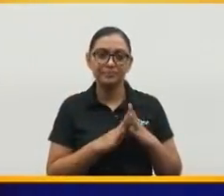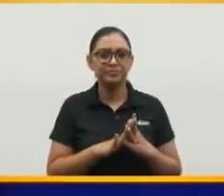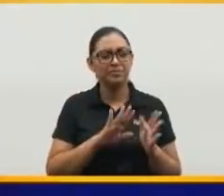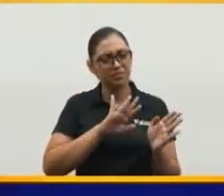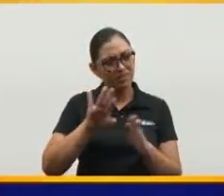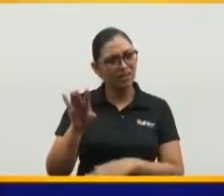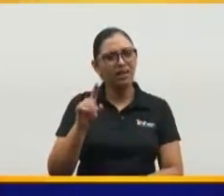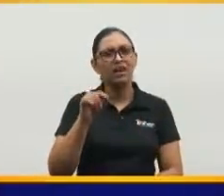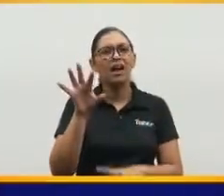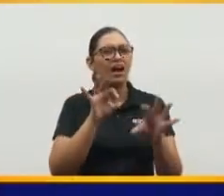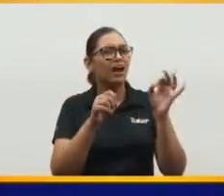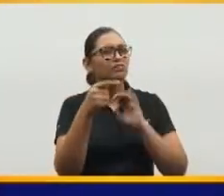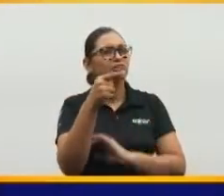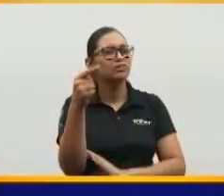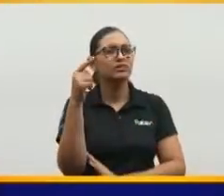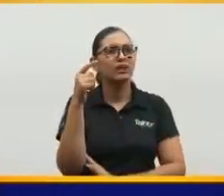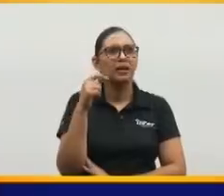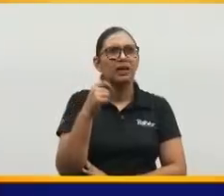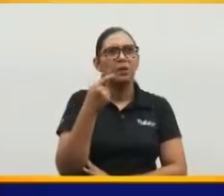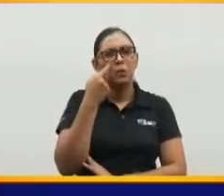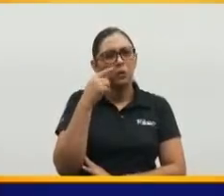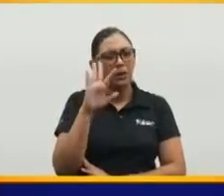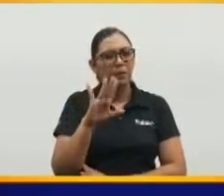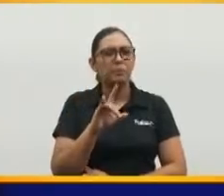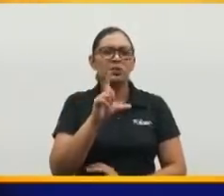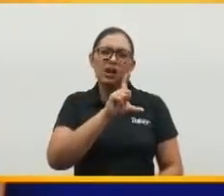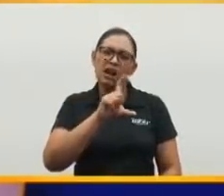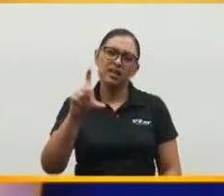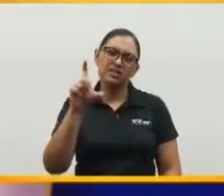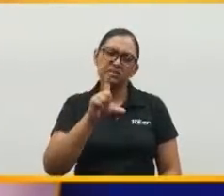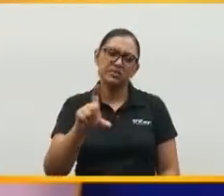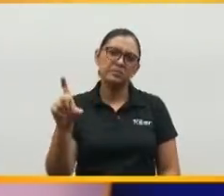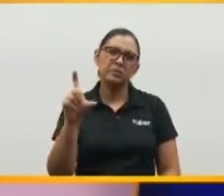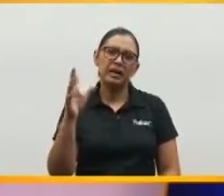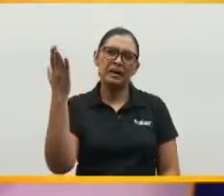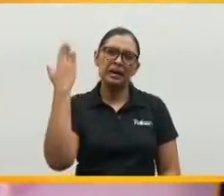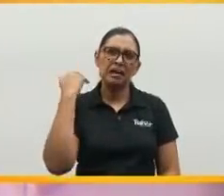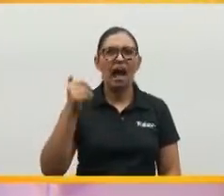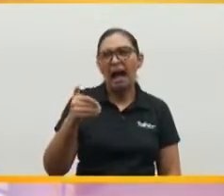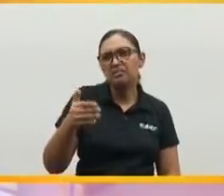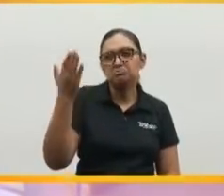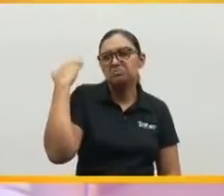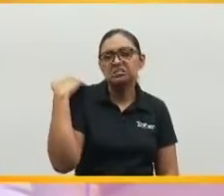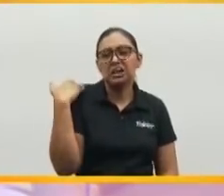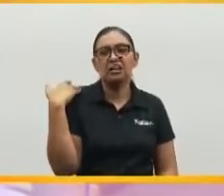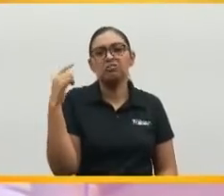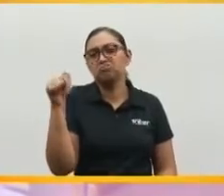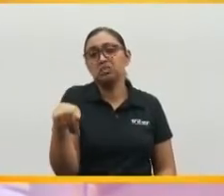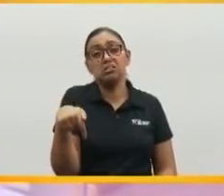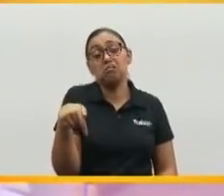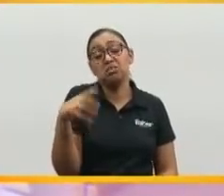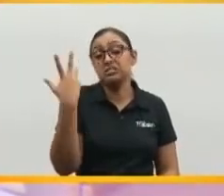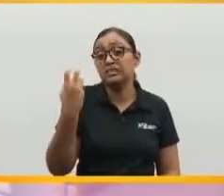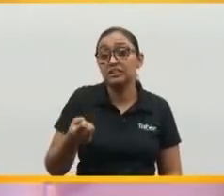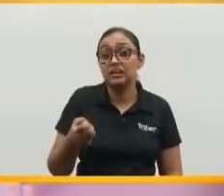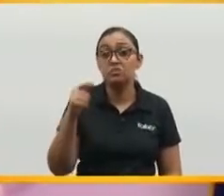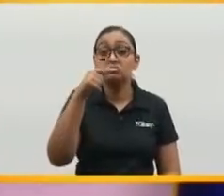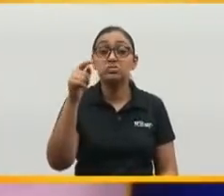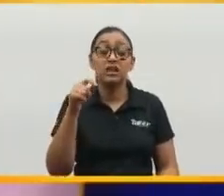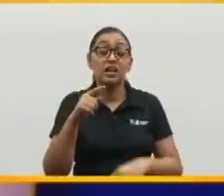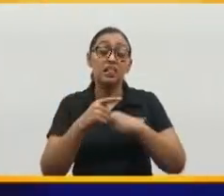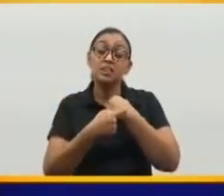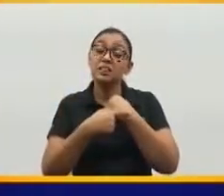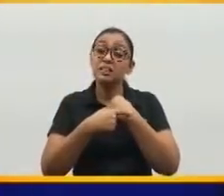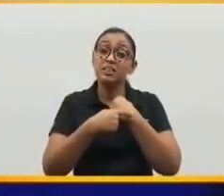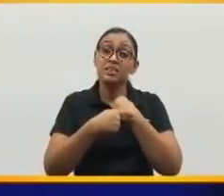les ha sucedido que un día de la semana, del año pasado, de esta semana, o tal vez el mismo día de hoy, se levantaron muy temprano y dijeron,